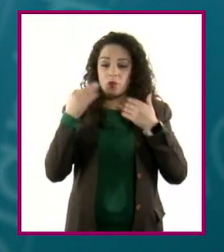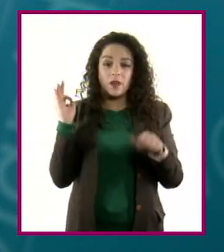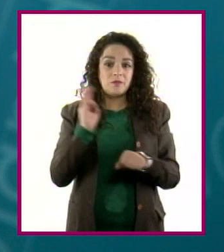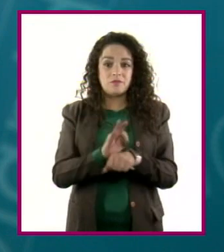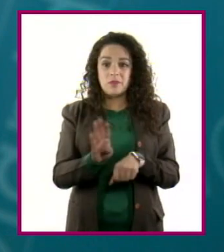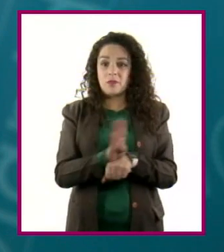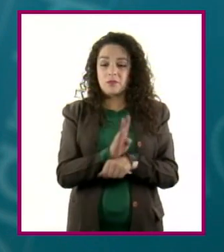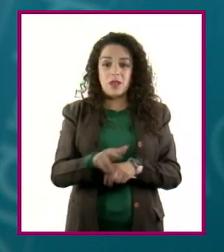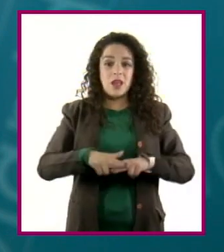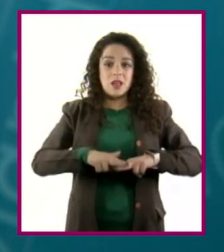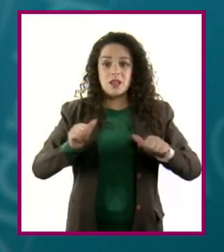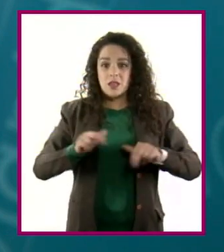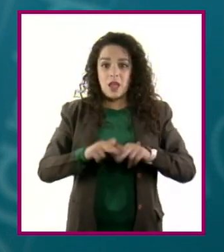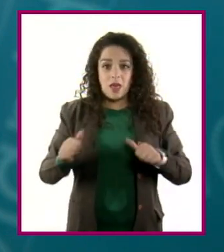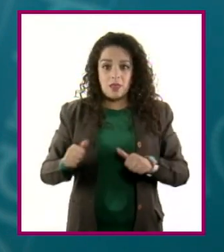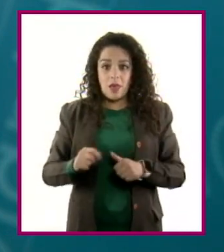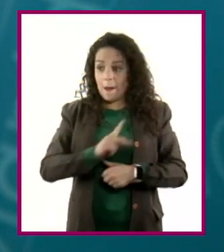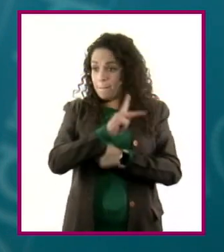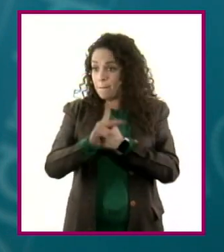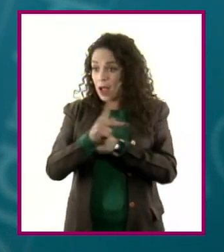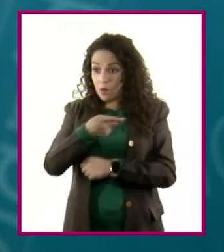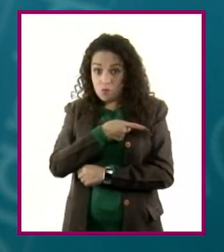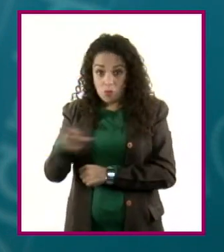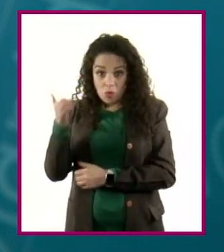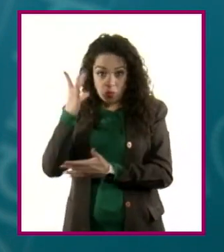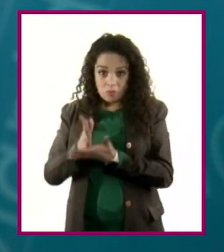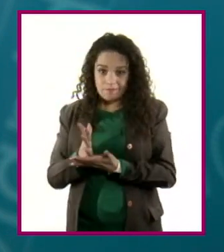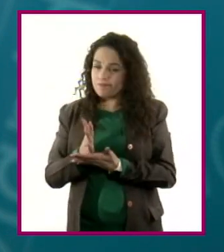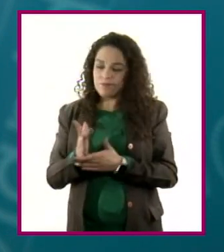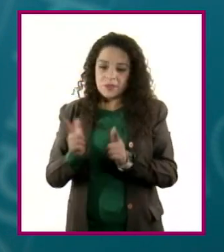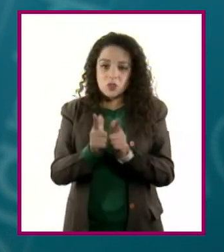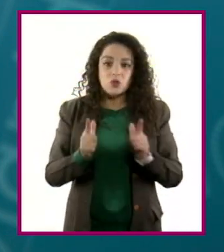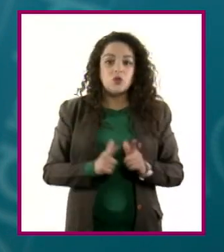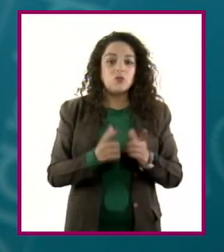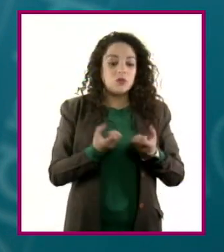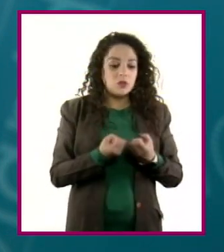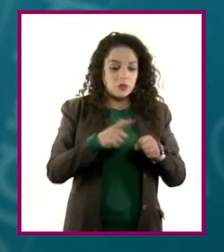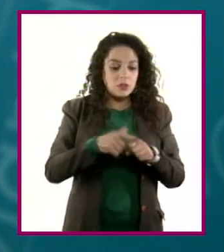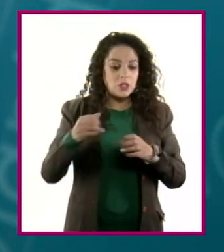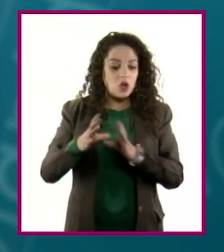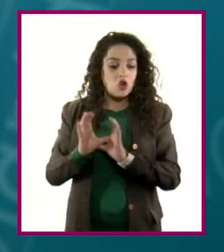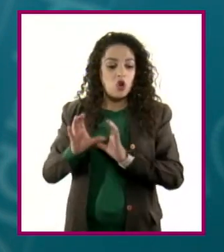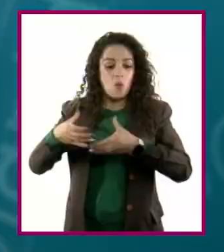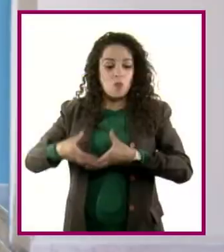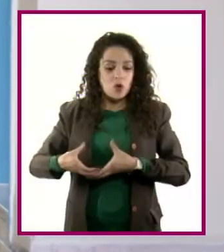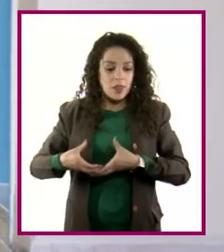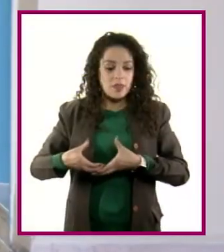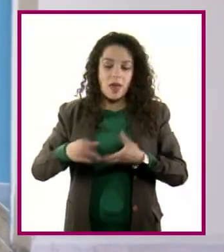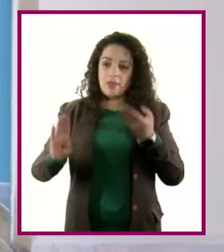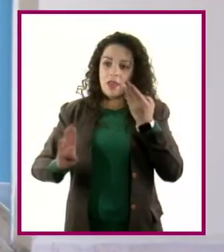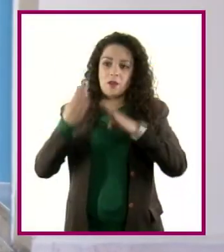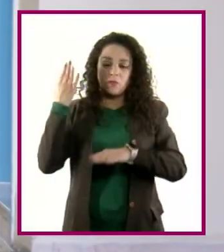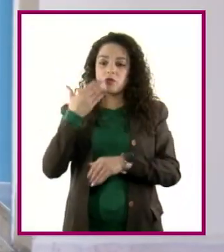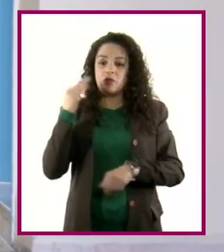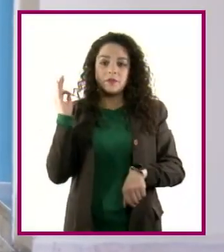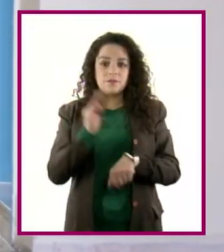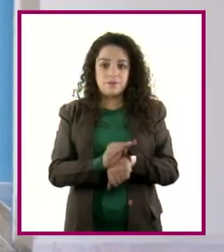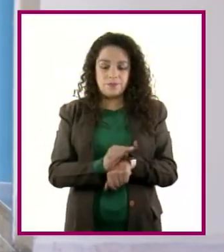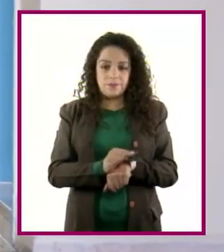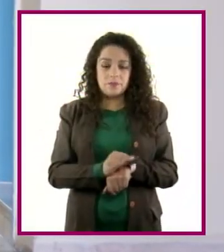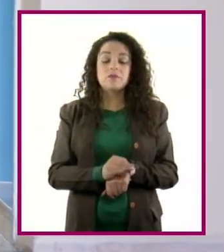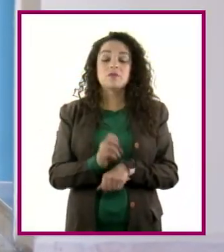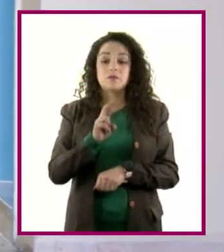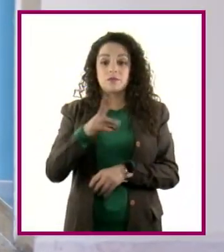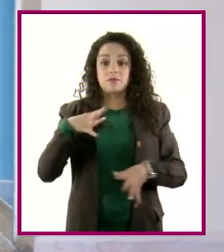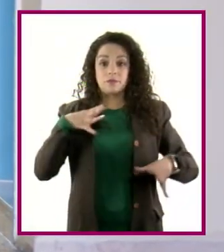no solamente en los países más pobres, también en ciertos grupos sociales y comunidades vulnerables de todo el mundo. Los efectos de la